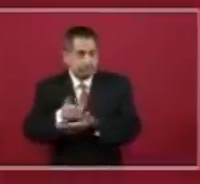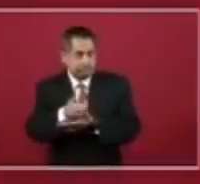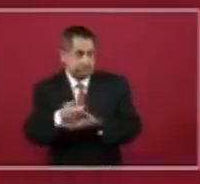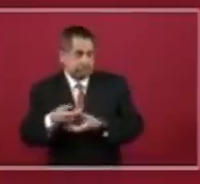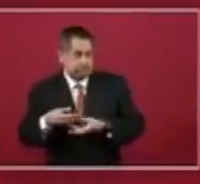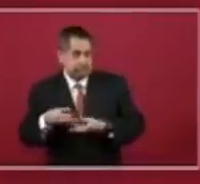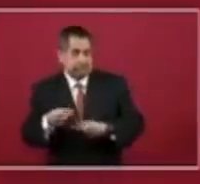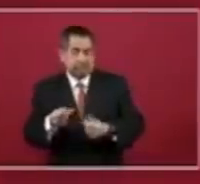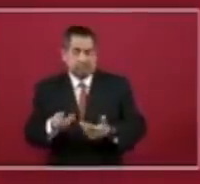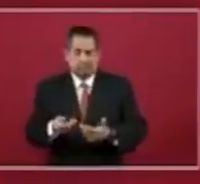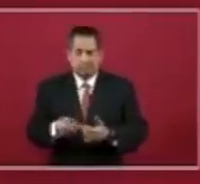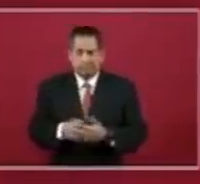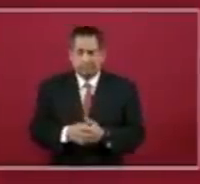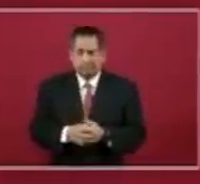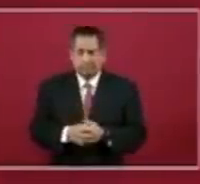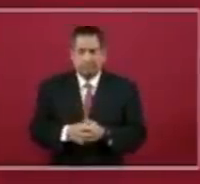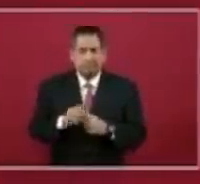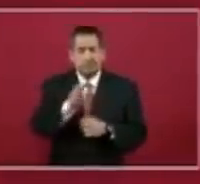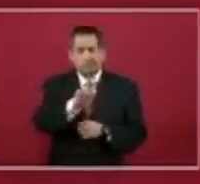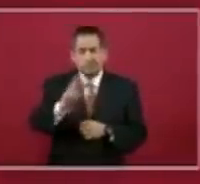para Face,